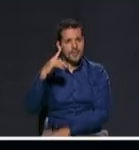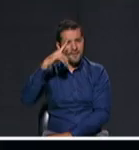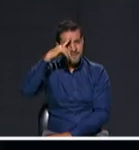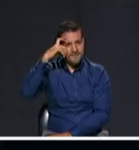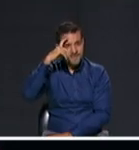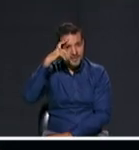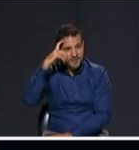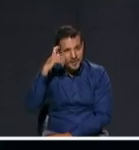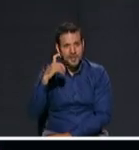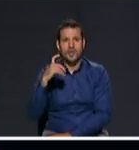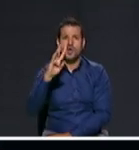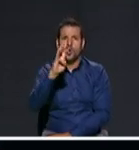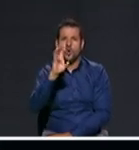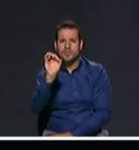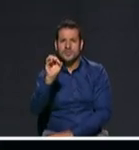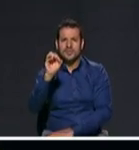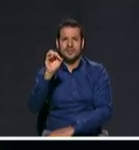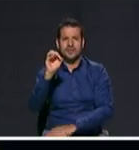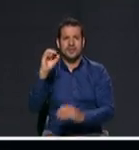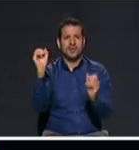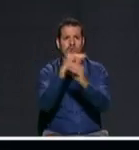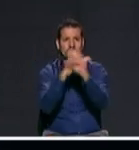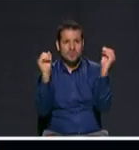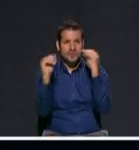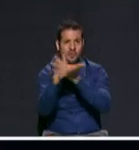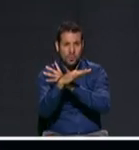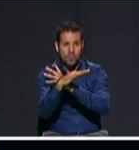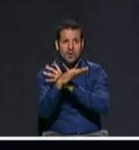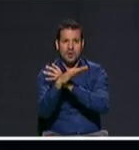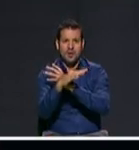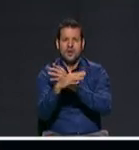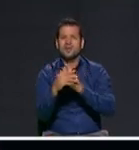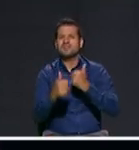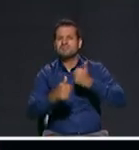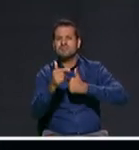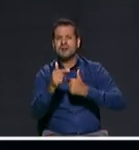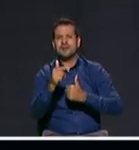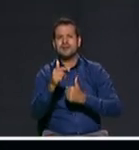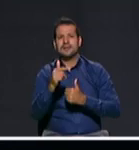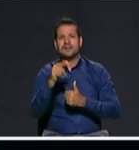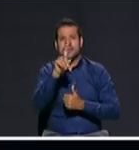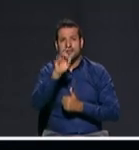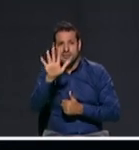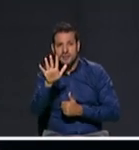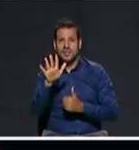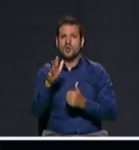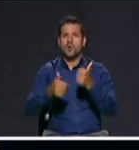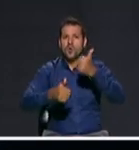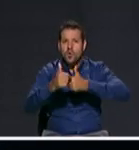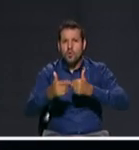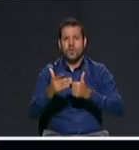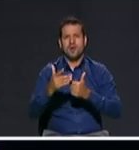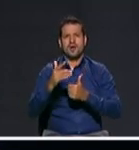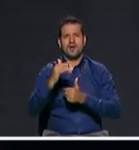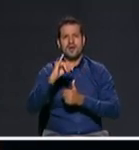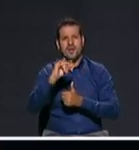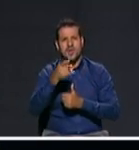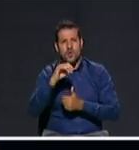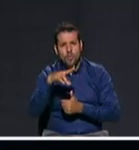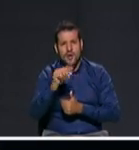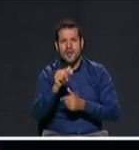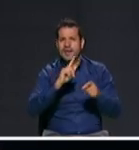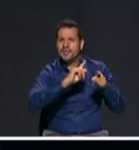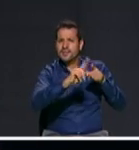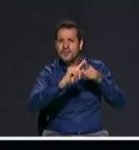de la 80 con san juan y ya los diseños listos el de la 65 con la iguana el del rincón ecuatorial no en la mota y